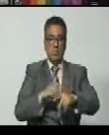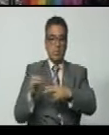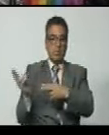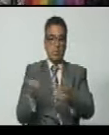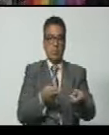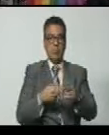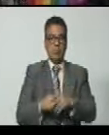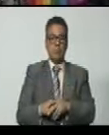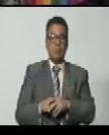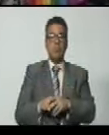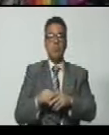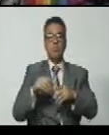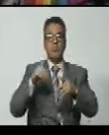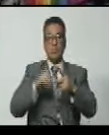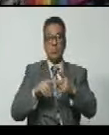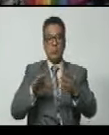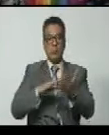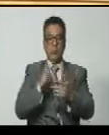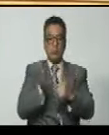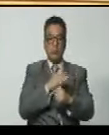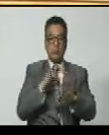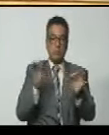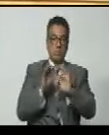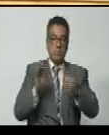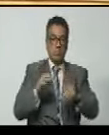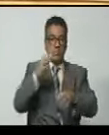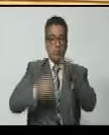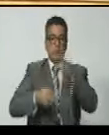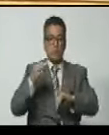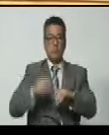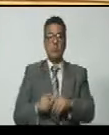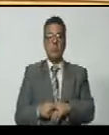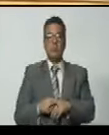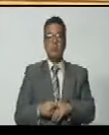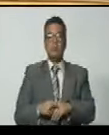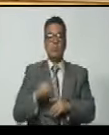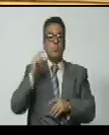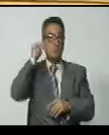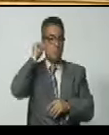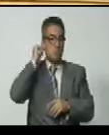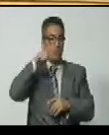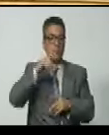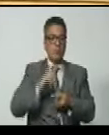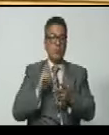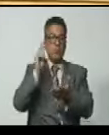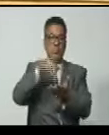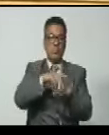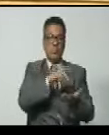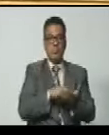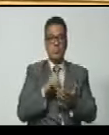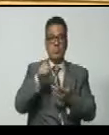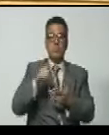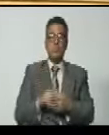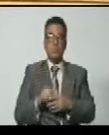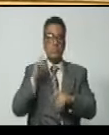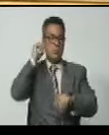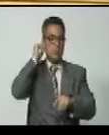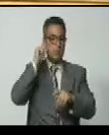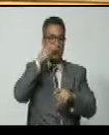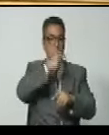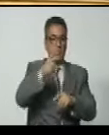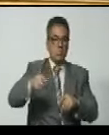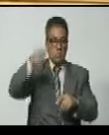Bienvenidas, Erradicación de la Violencia contra las Mujeres y Justicia de Género, Mujer Protagonista y Participativa, Mujeres de los